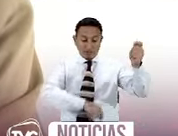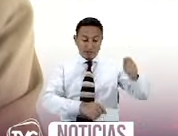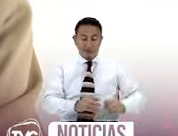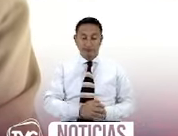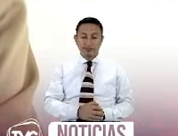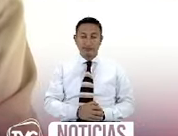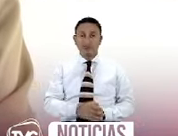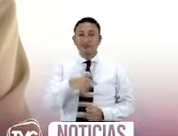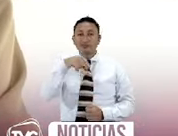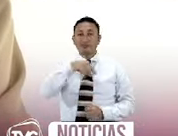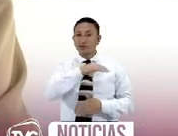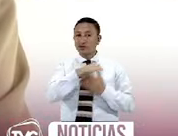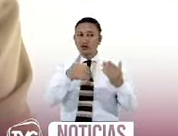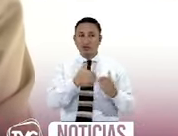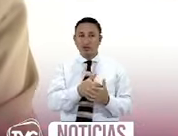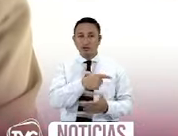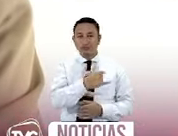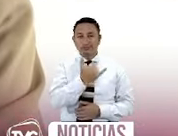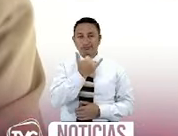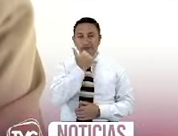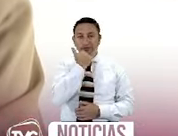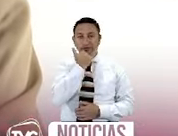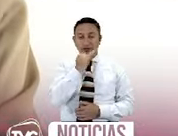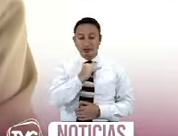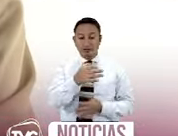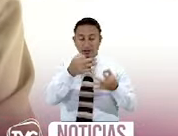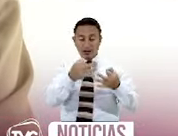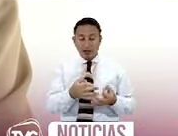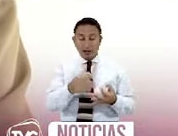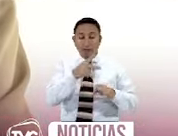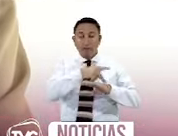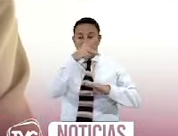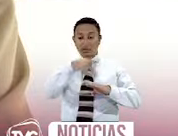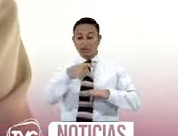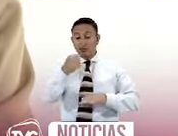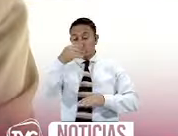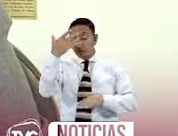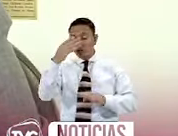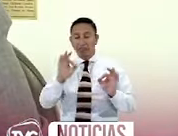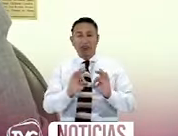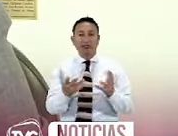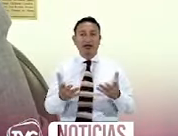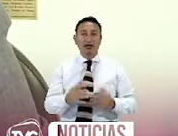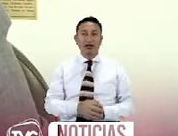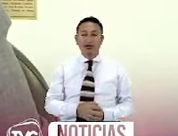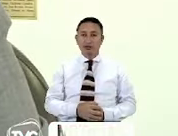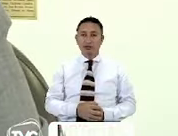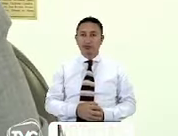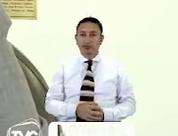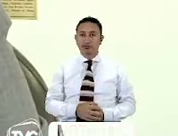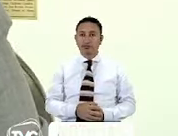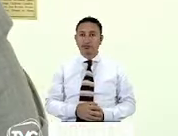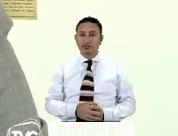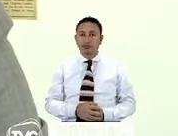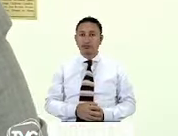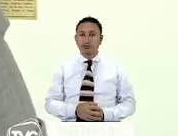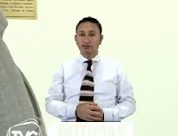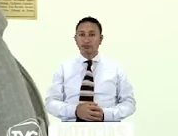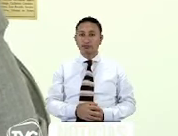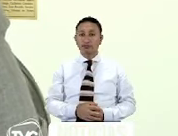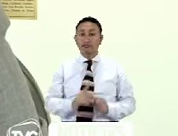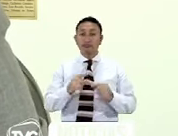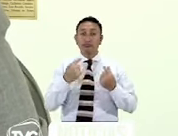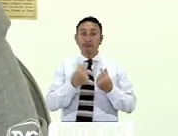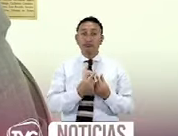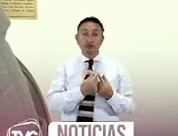en todos sus ítems y que no ha cumplido ni Pichincha ni Santo Domingo? El retiro de la delegación para que